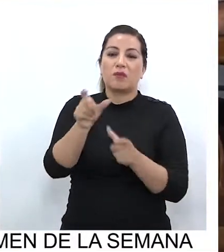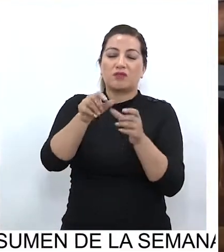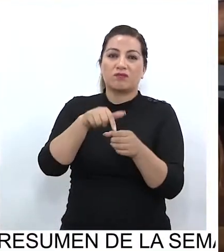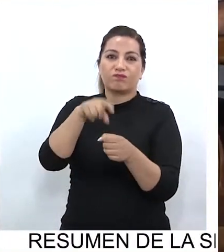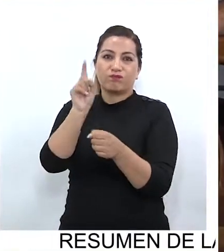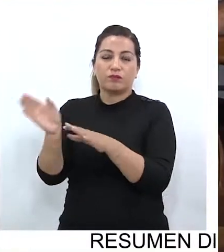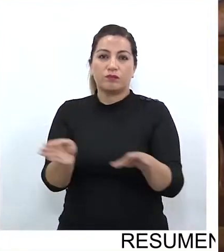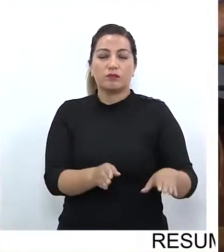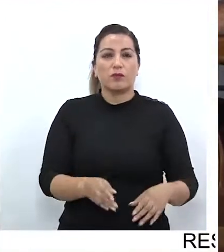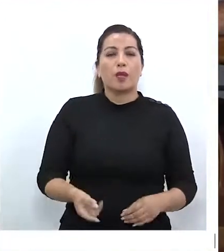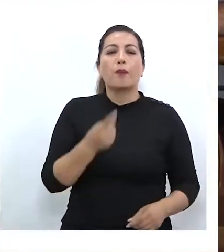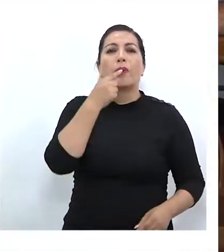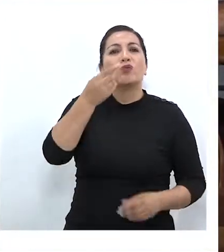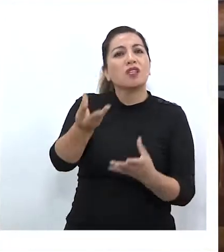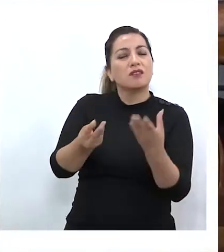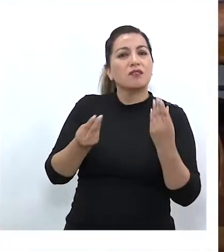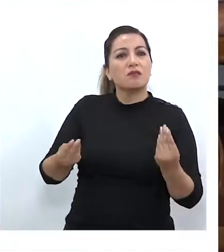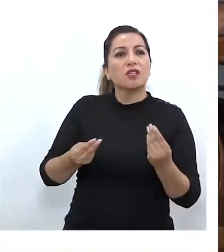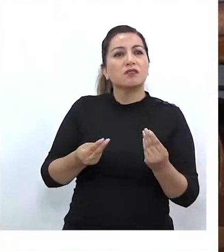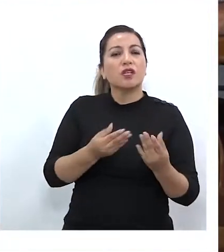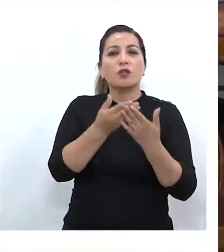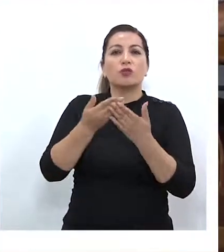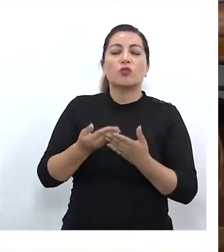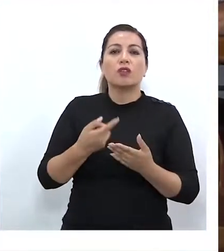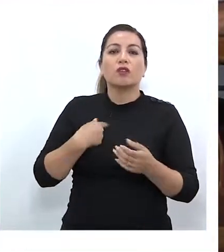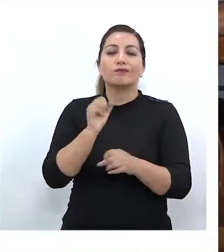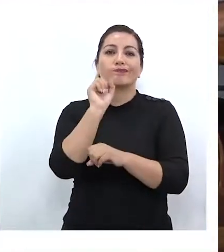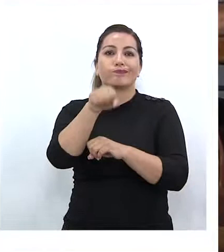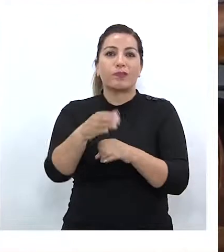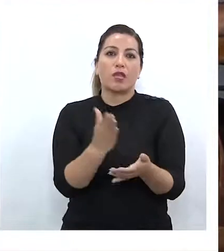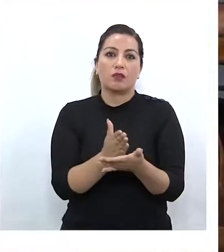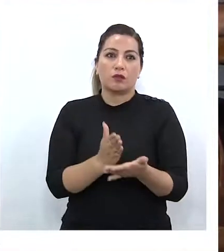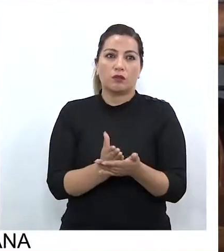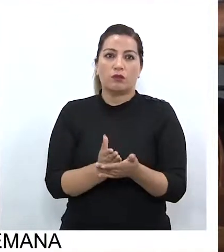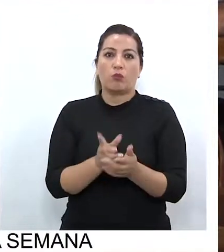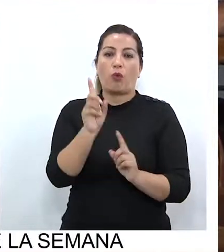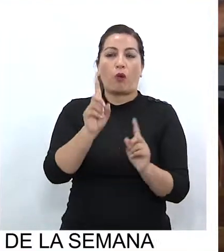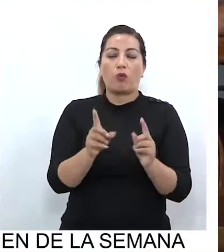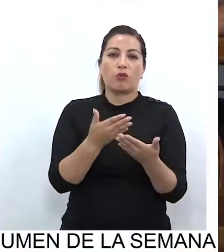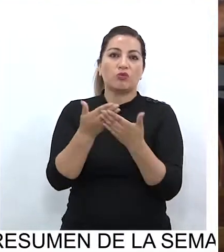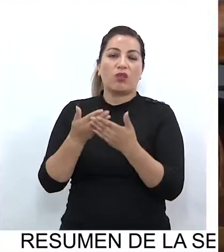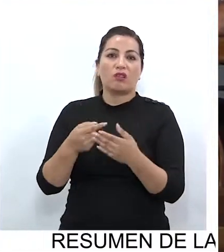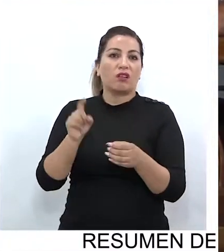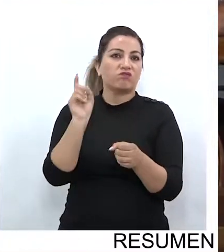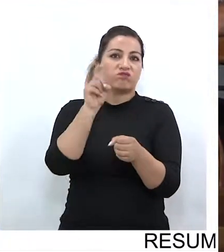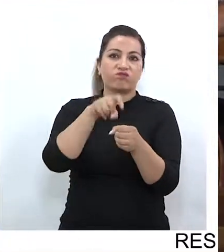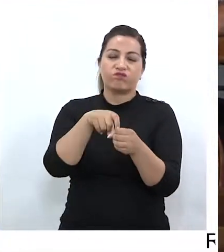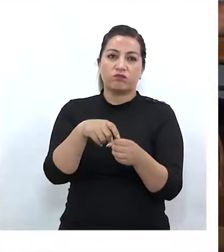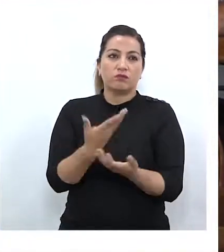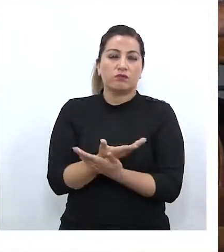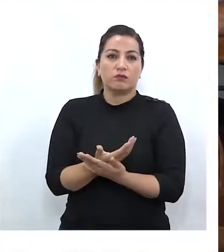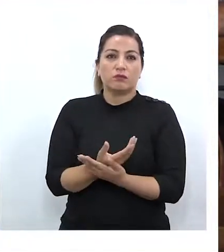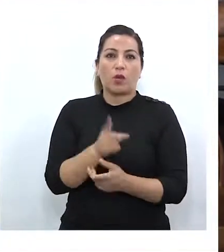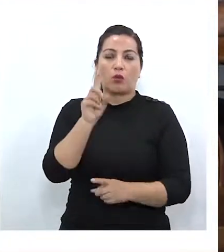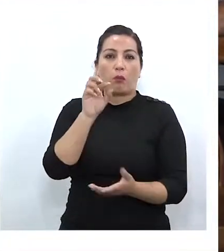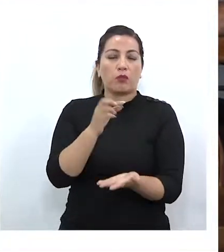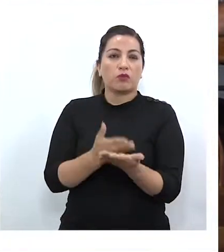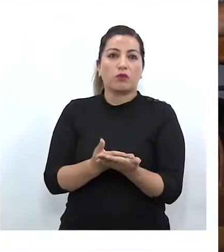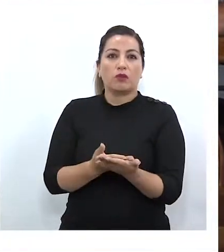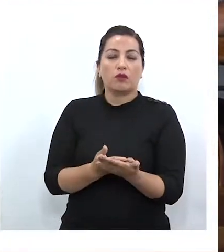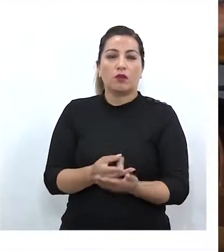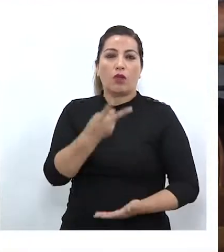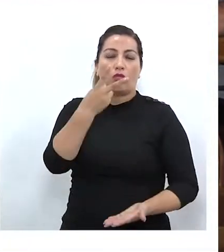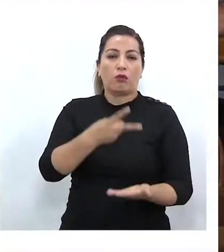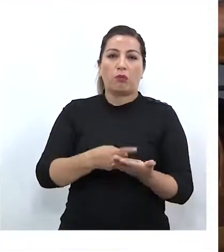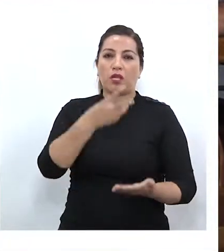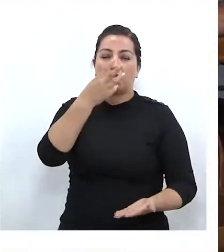sistema. ¿Qué pasa con los alumnos que no queden? Porque algunos no van a quedar, o sea, evidentemente, ¿cierto?, cuando postulan 2.000 o 3.000 a